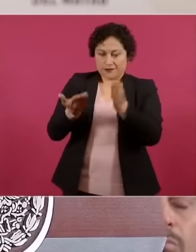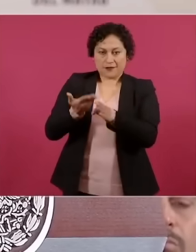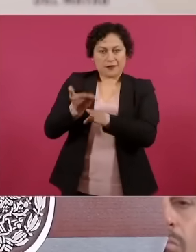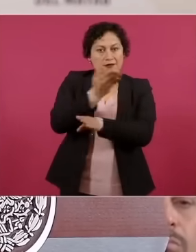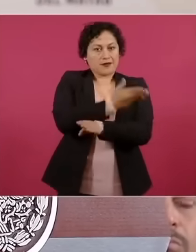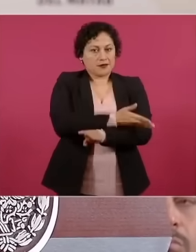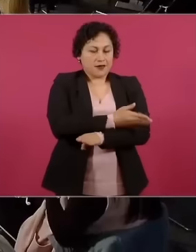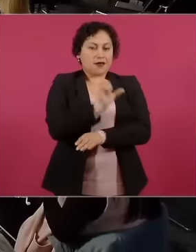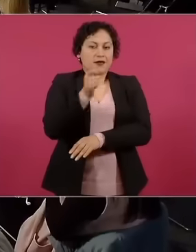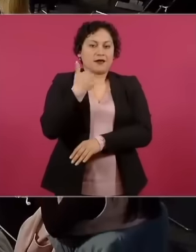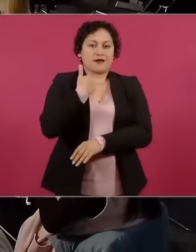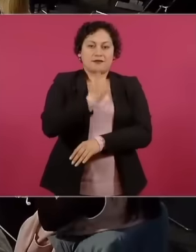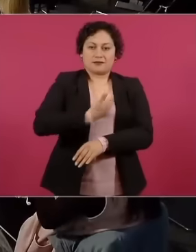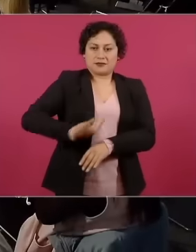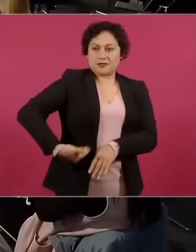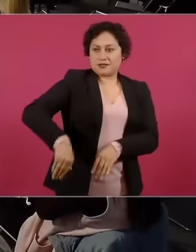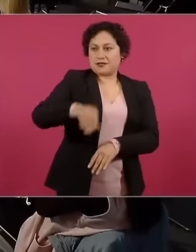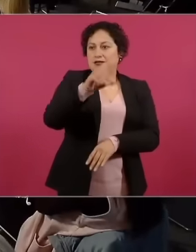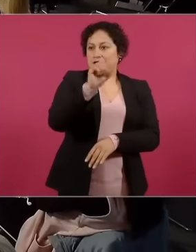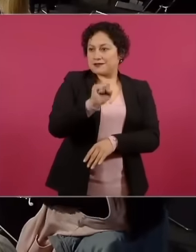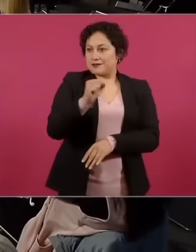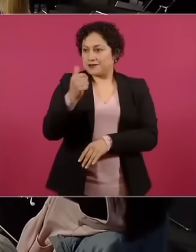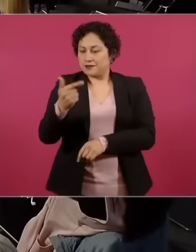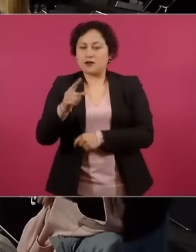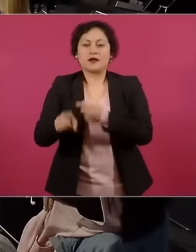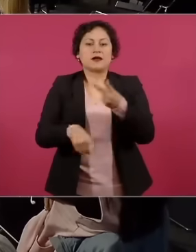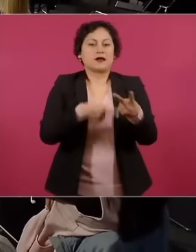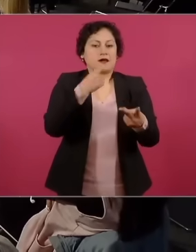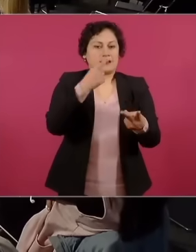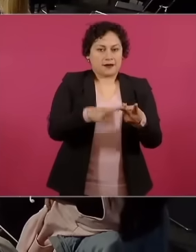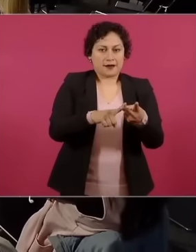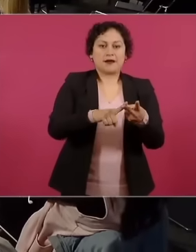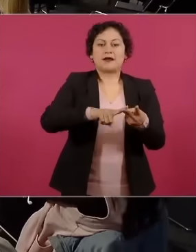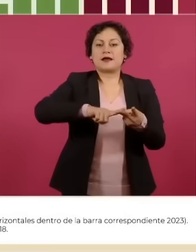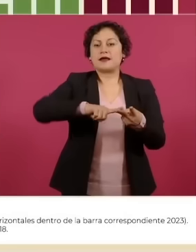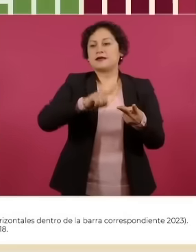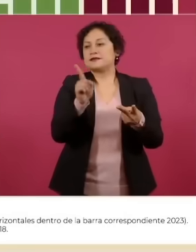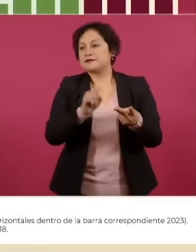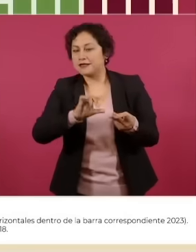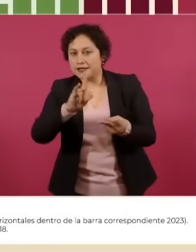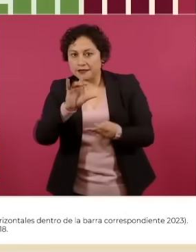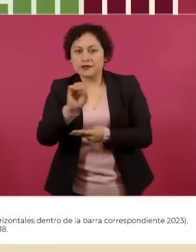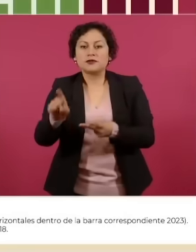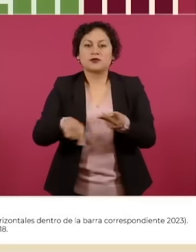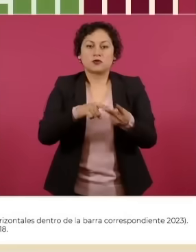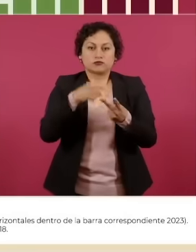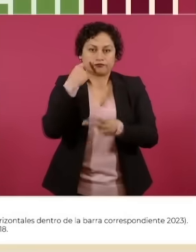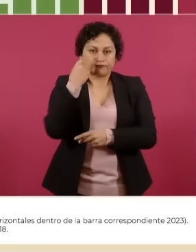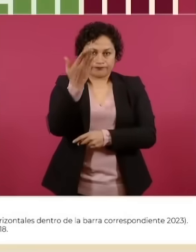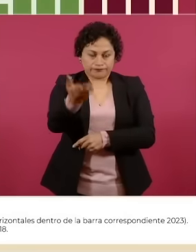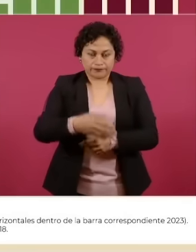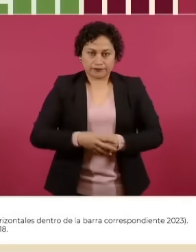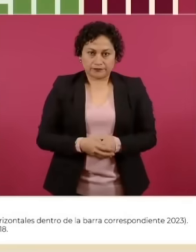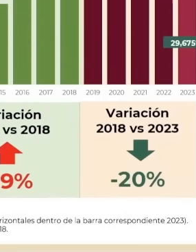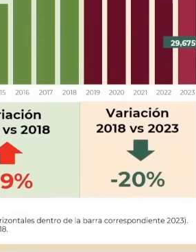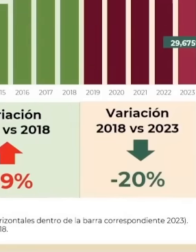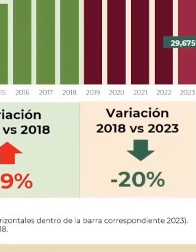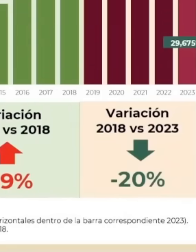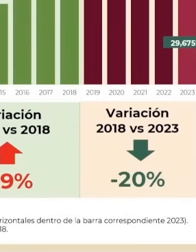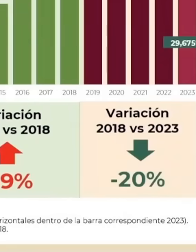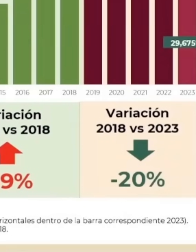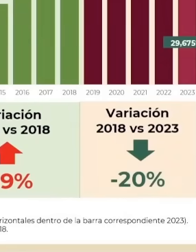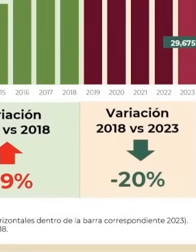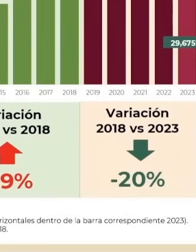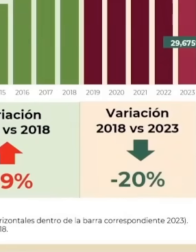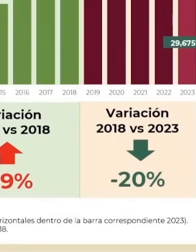hubo aumento, con Zedillo disminuyó el número de homicidios,